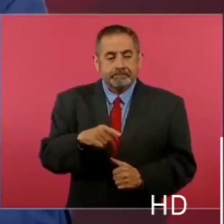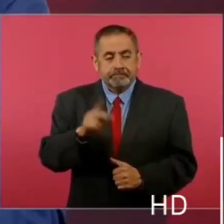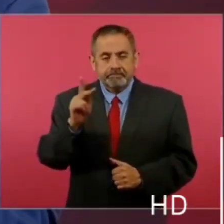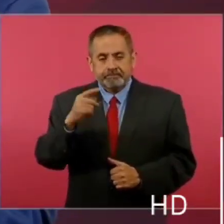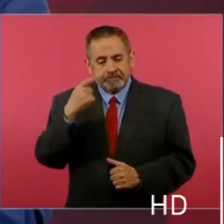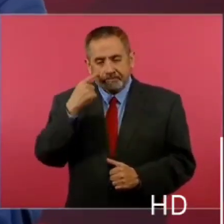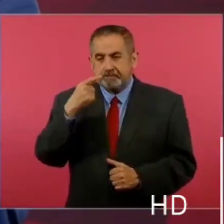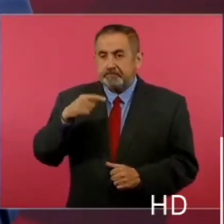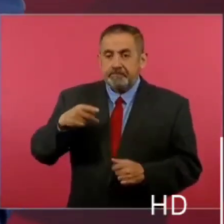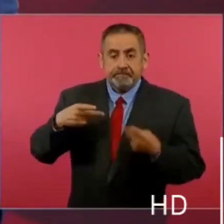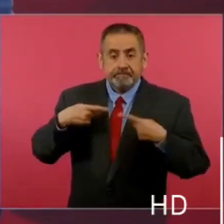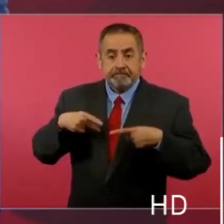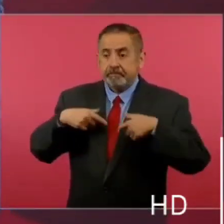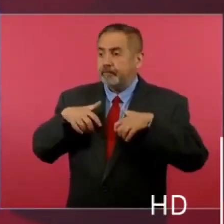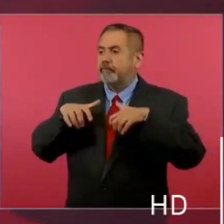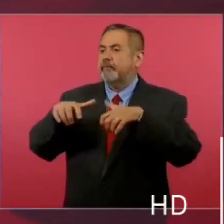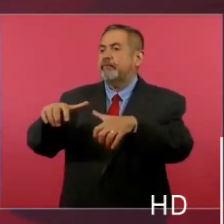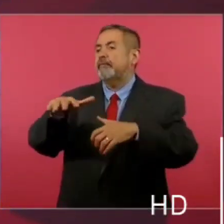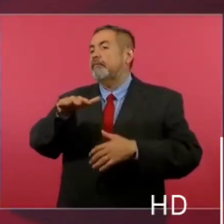iba a estar